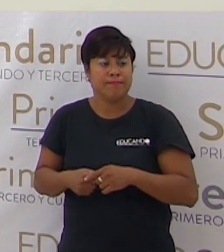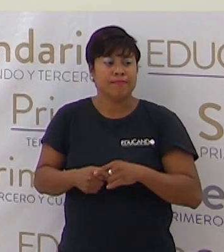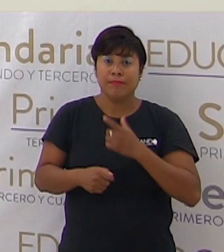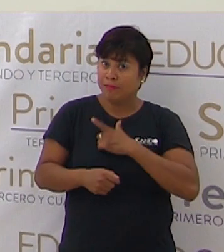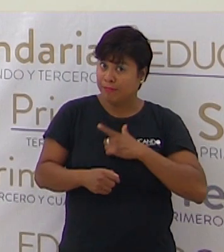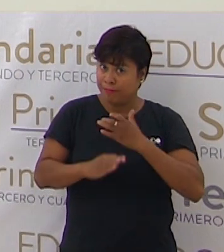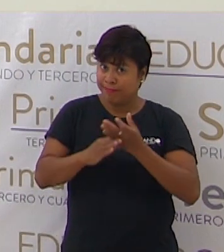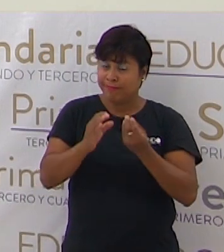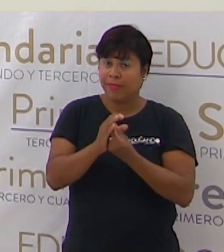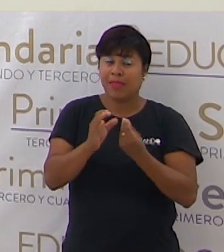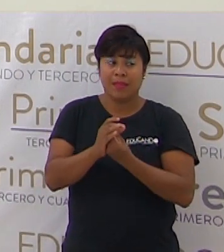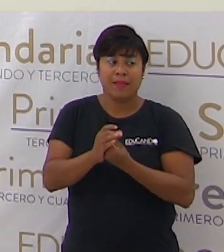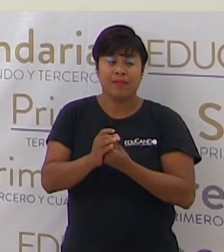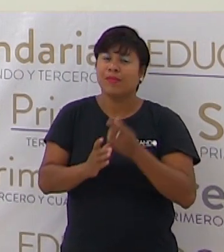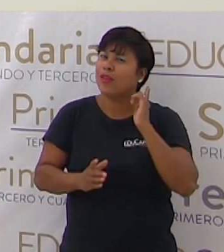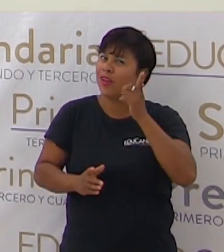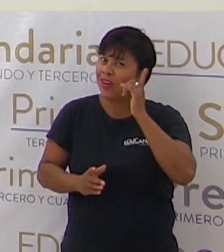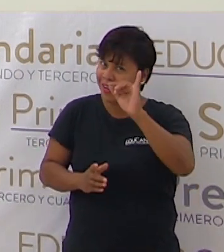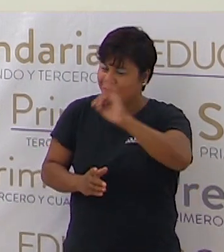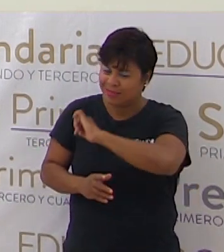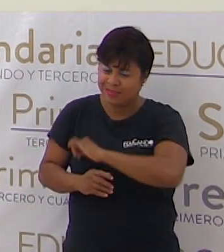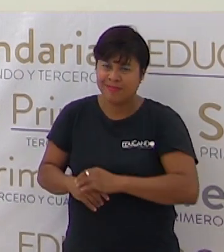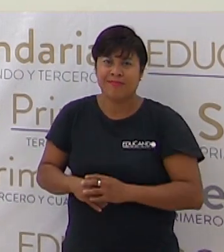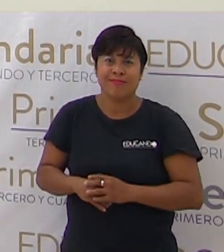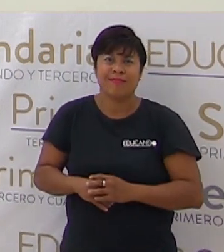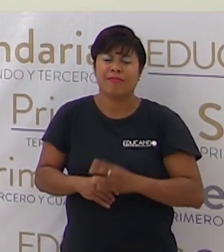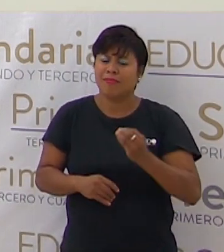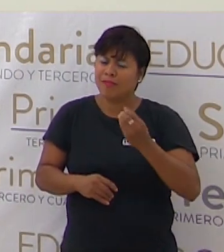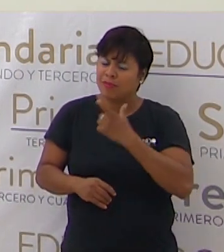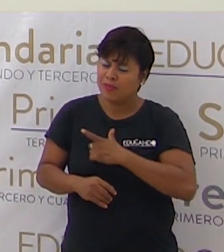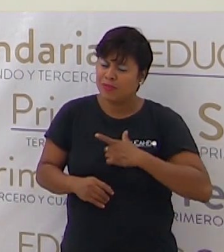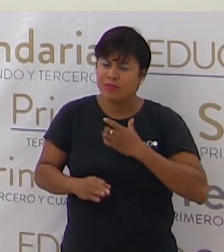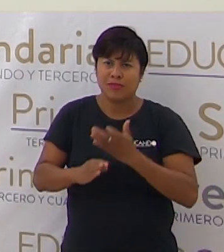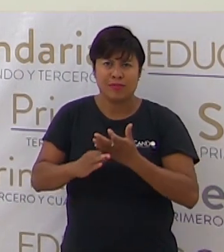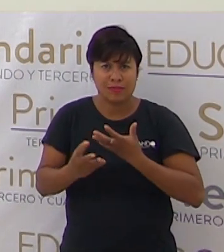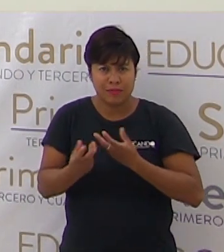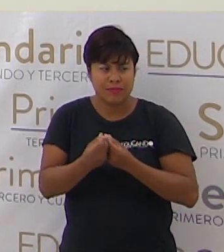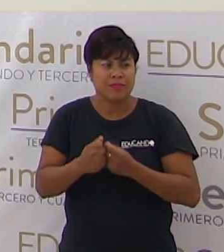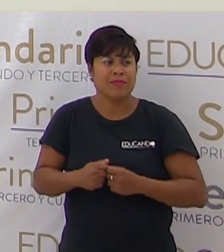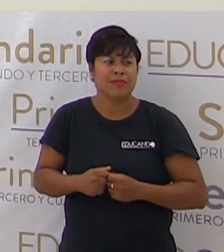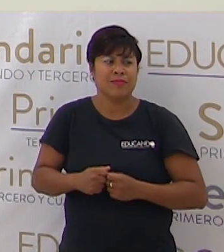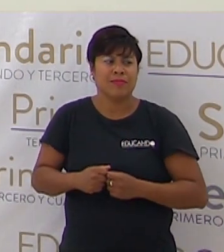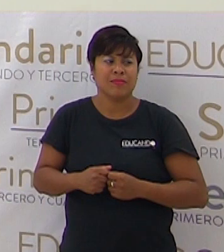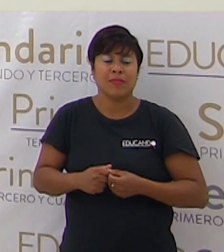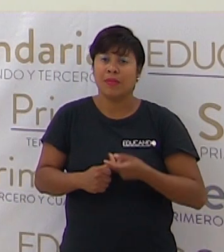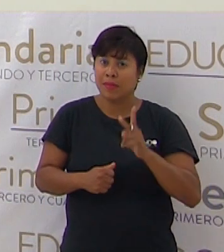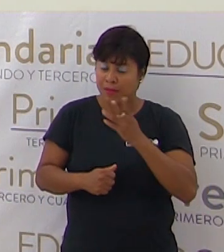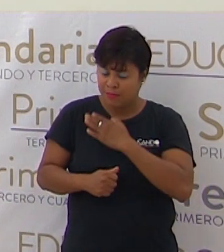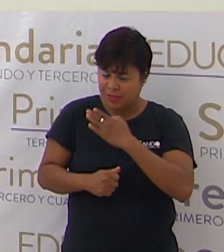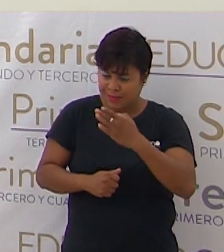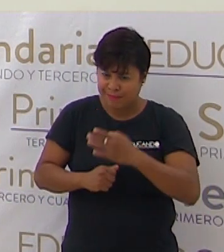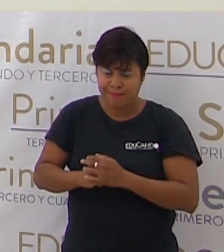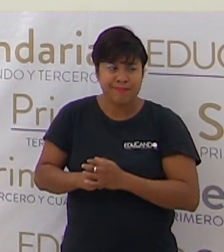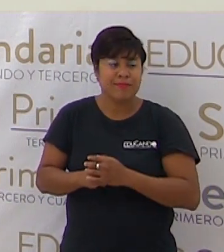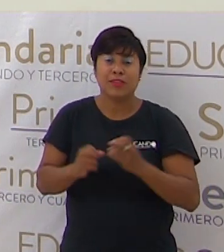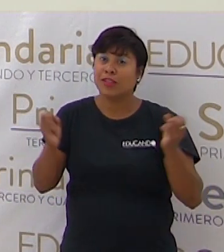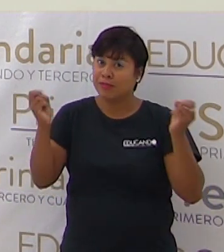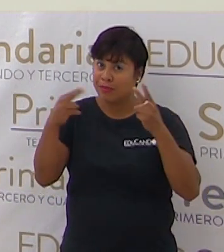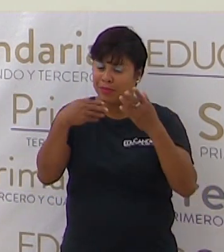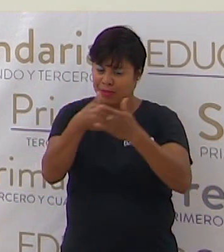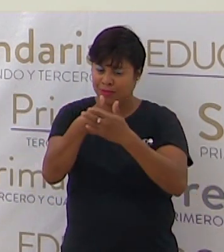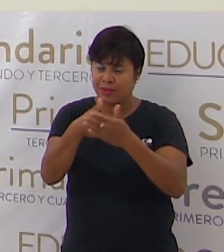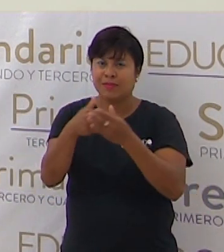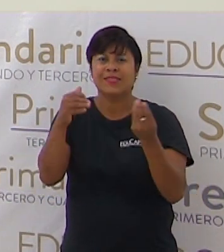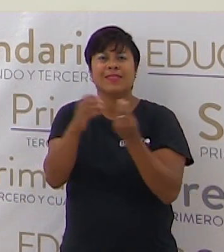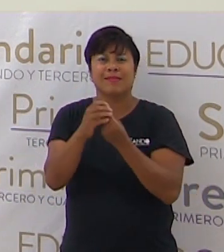¿Te gustó la clase? Yo espero que sí. Pues, como siempre, fíjate que ya se terminó. Pero bueno, nos vemos en